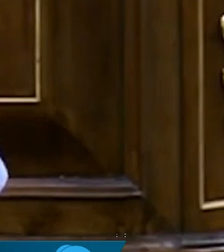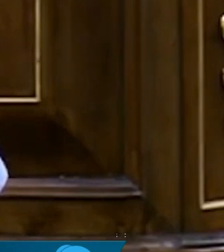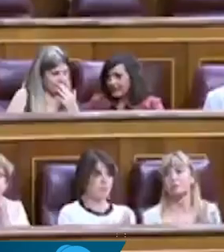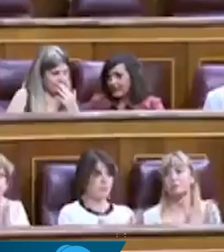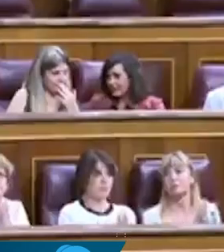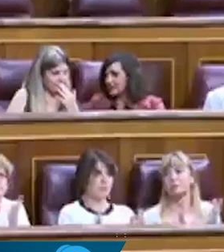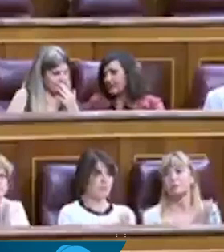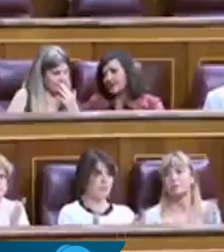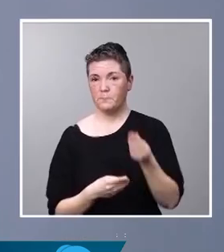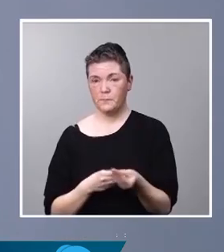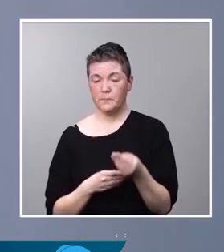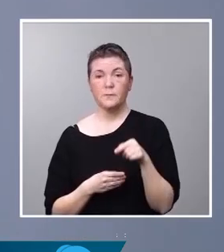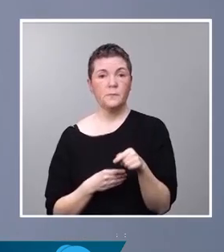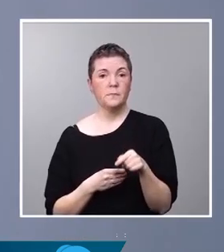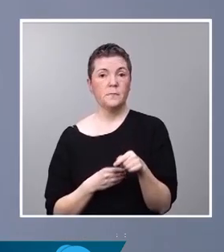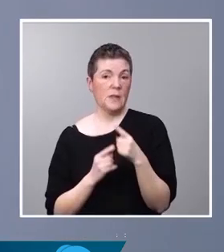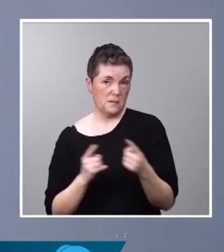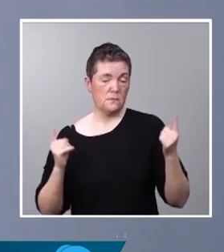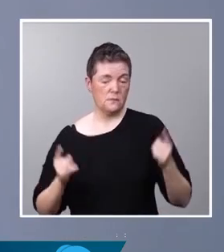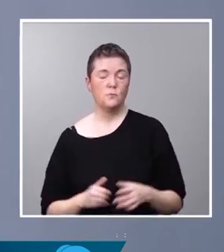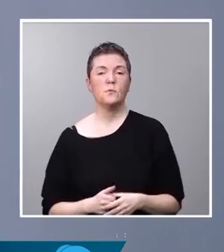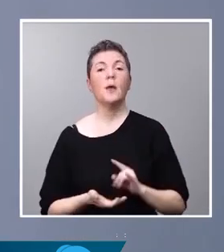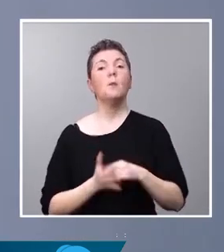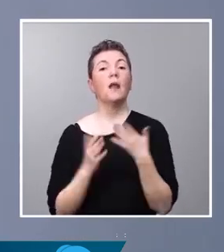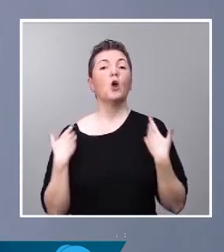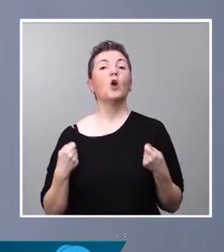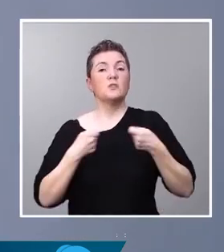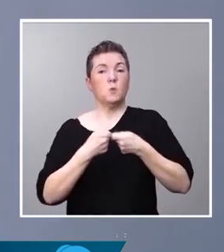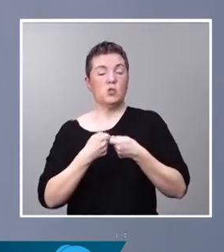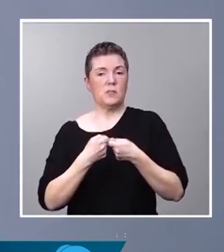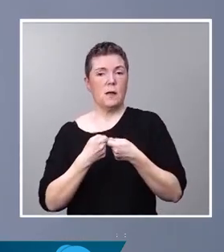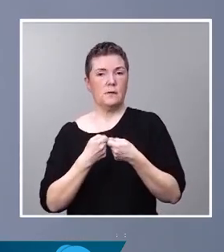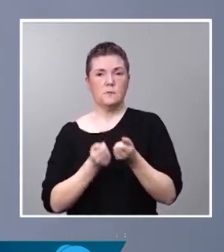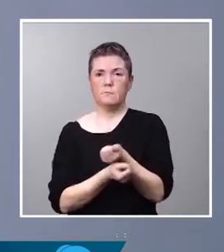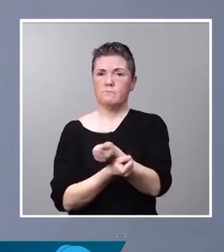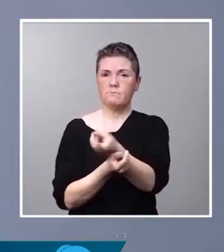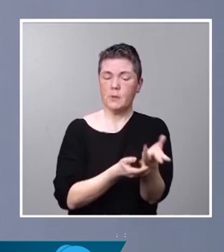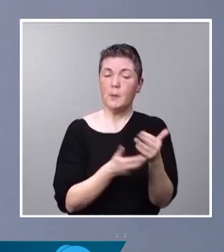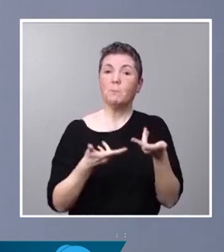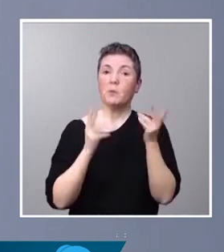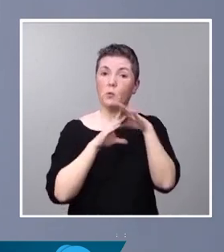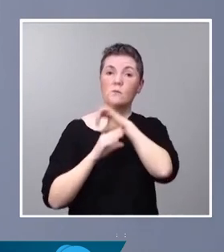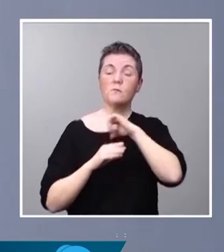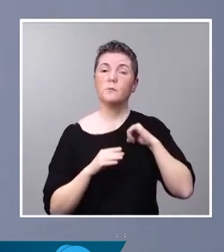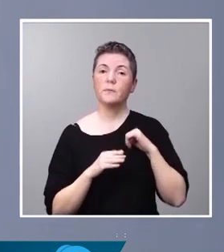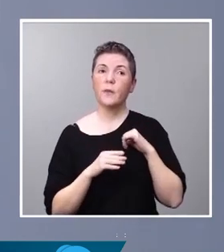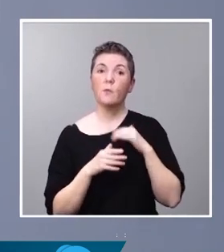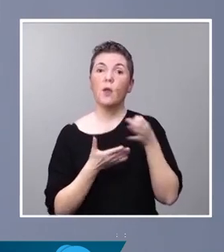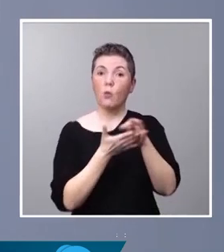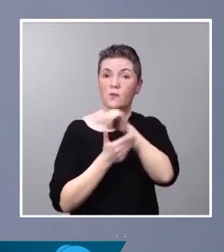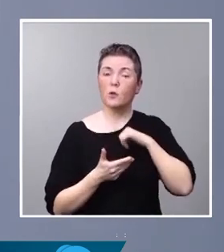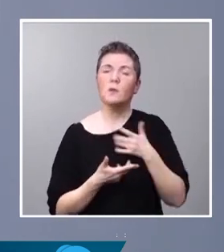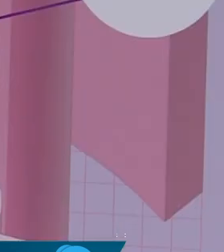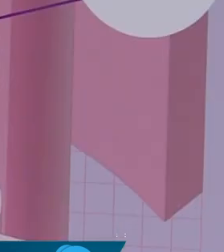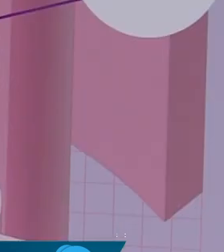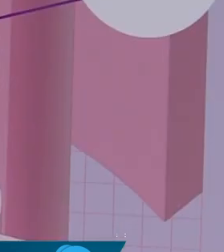ha revisado la condena y ha visto que ahora la pena mínima ya no son seis años, sino que son cuatro, y se la tiene que bajar, porque el nuevo marco legal